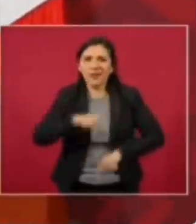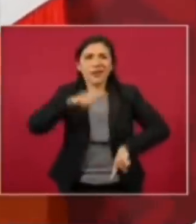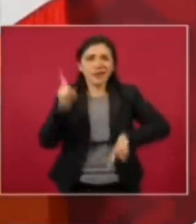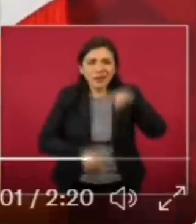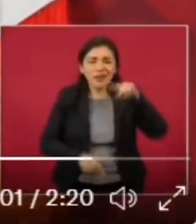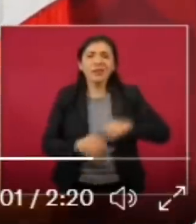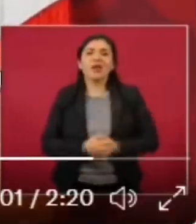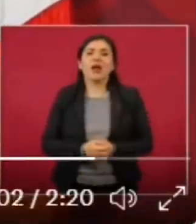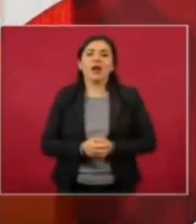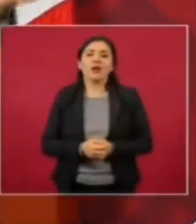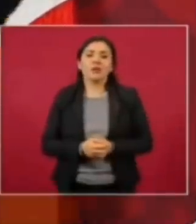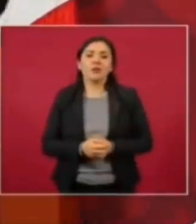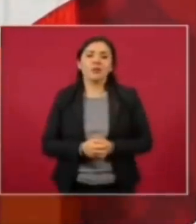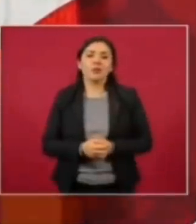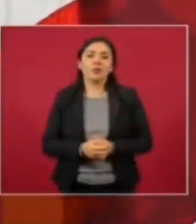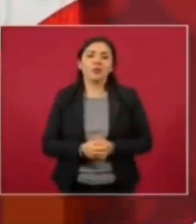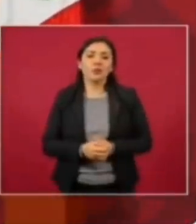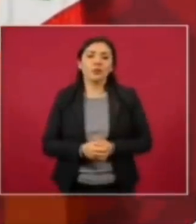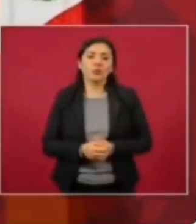como